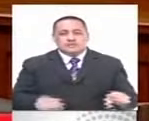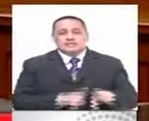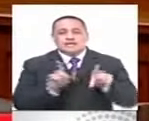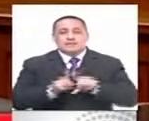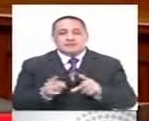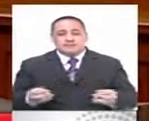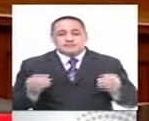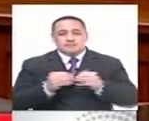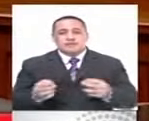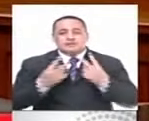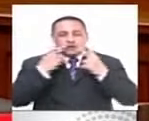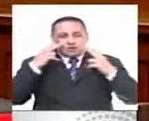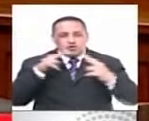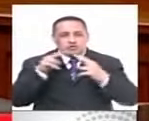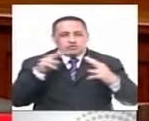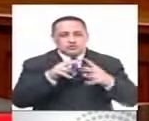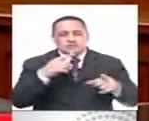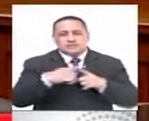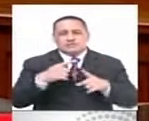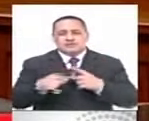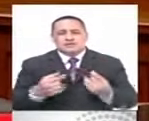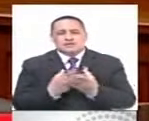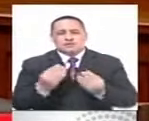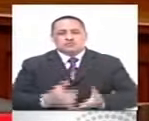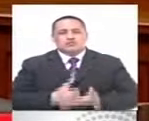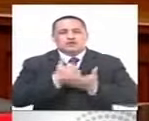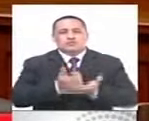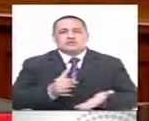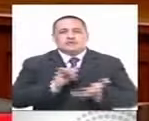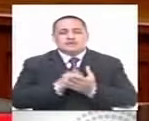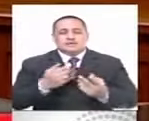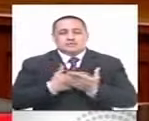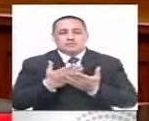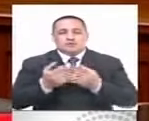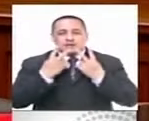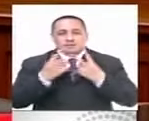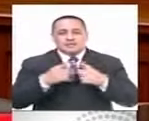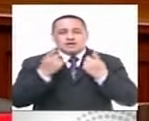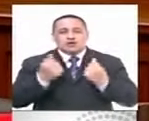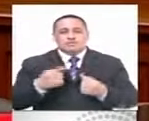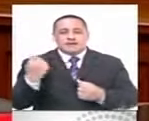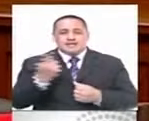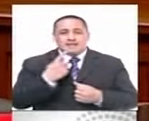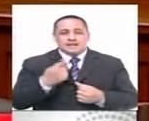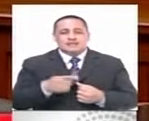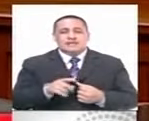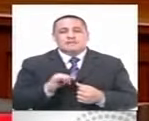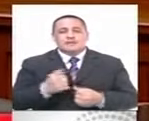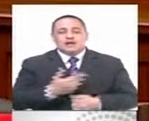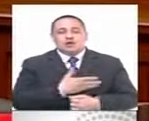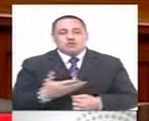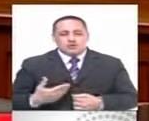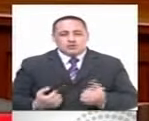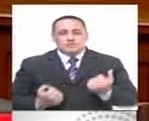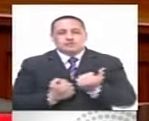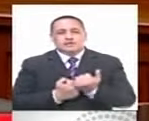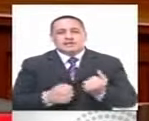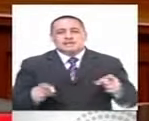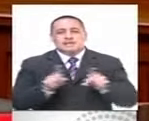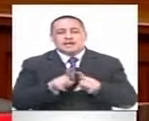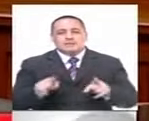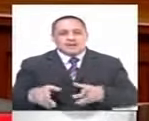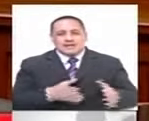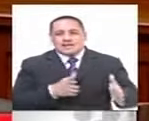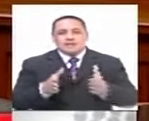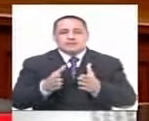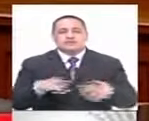vez, conocedores de los múltiples beneficios que se desprende de la economía circular, el gobierno impulsará el